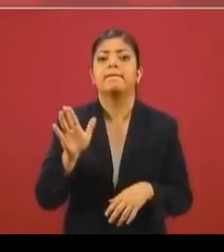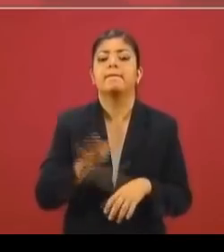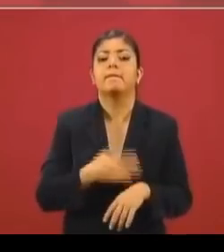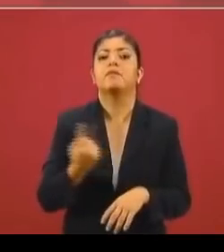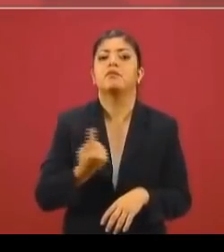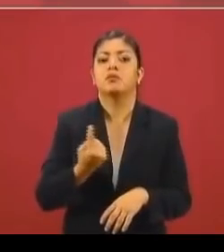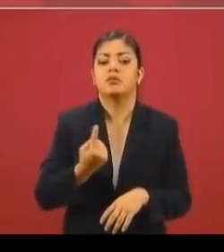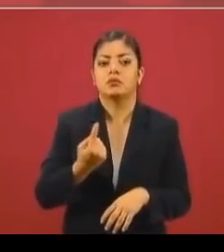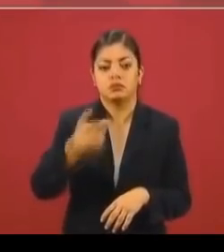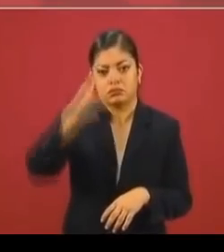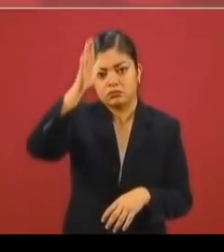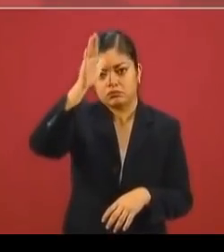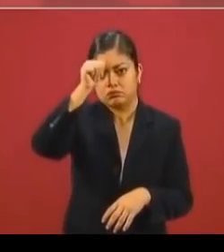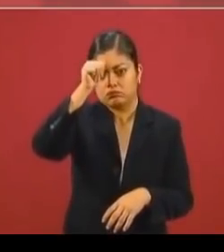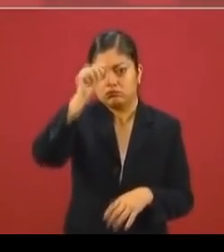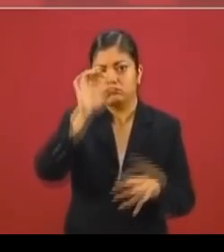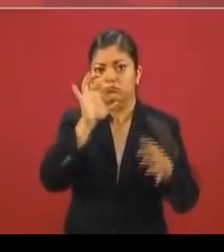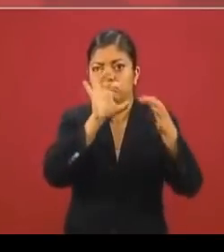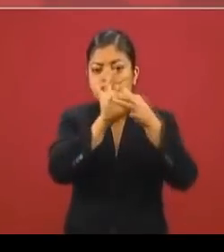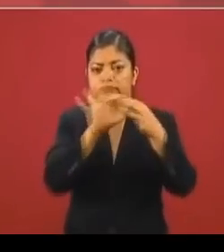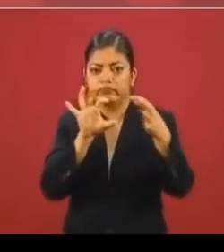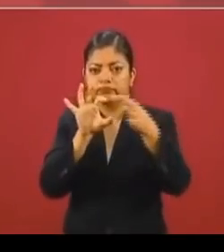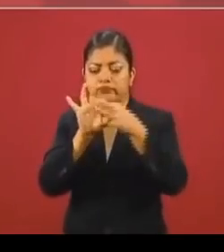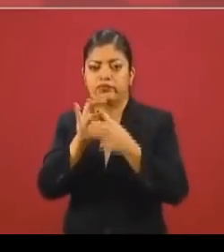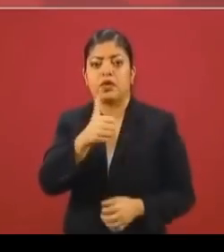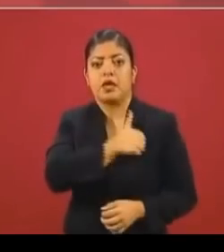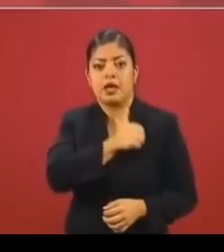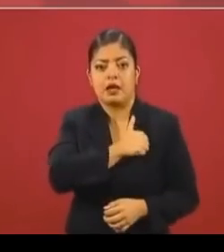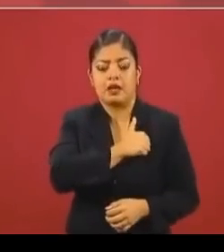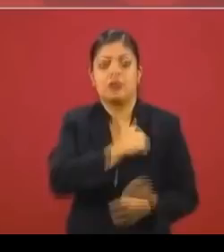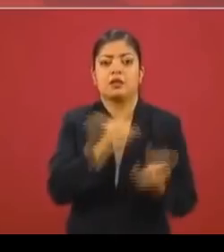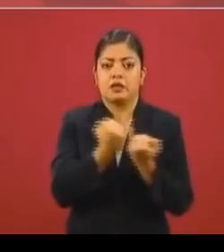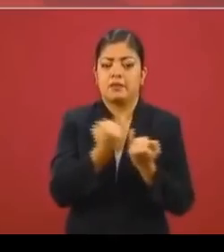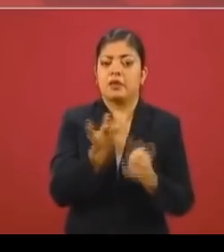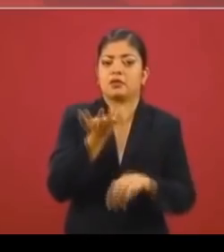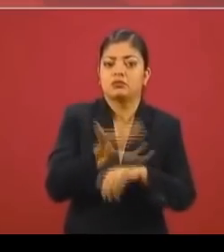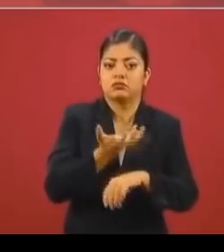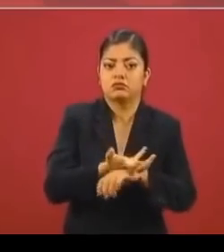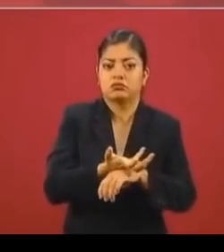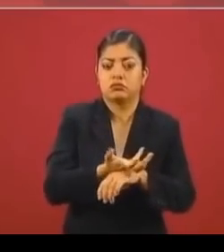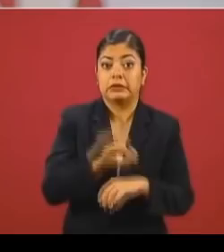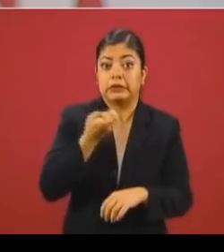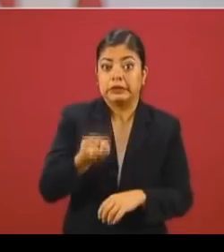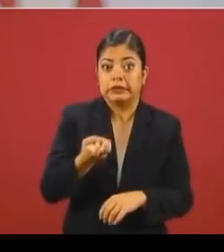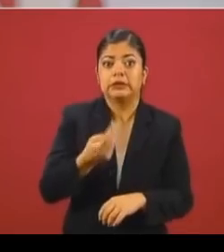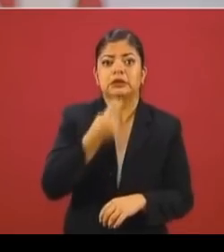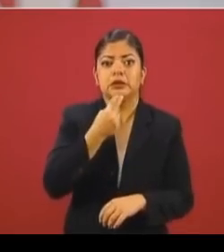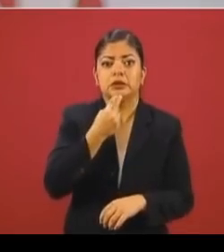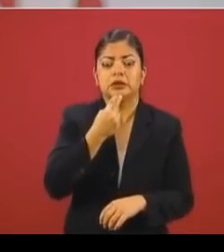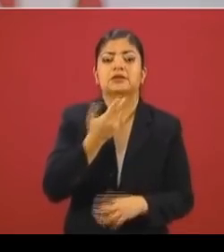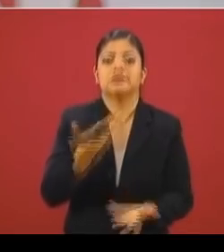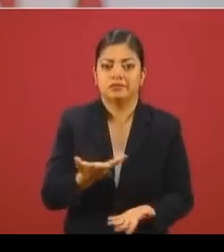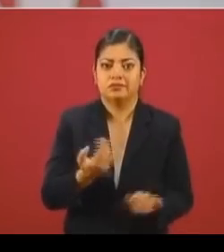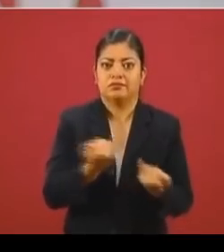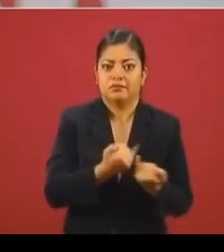tenemos el acuerdo con Canadá y con Estados Unidos y se tiene garantizado el mercado más